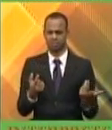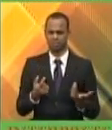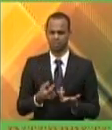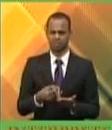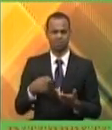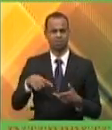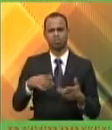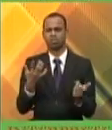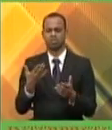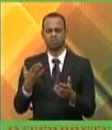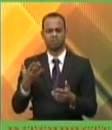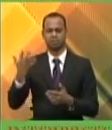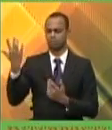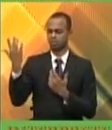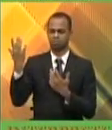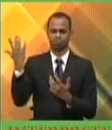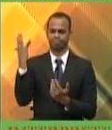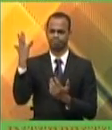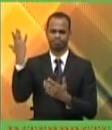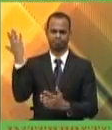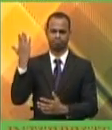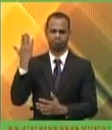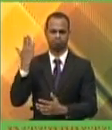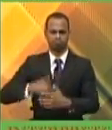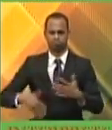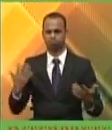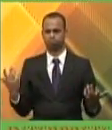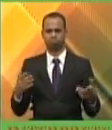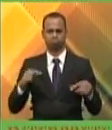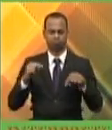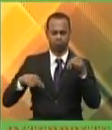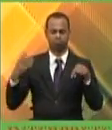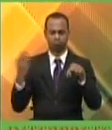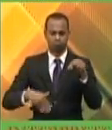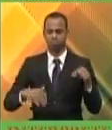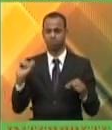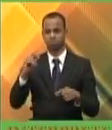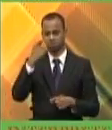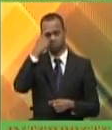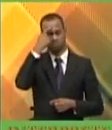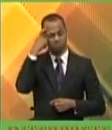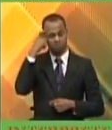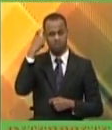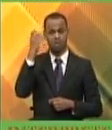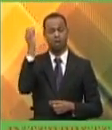el pie el brazo o cualquier otra cosa hasta el trauma